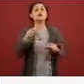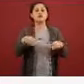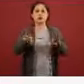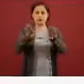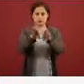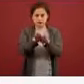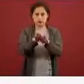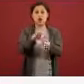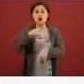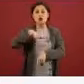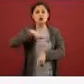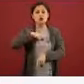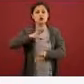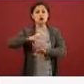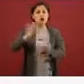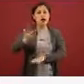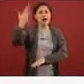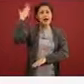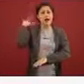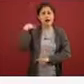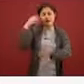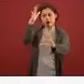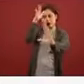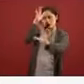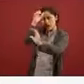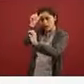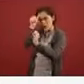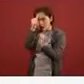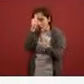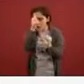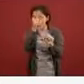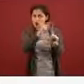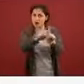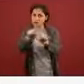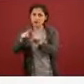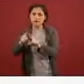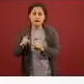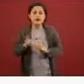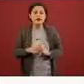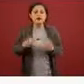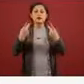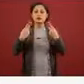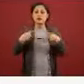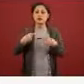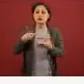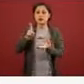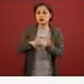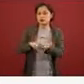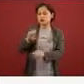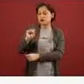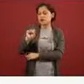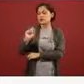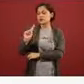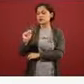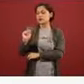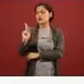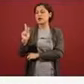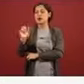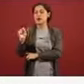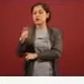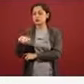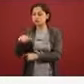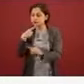actividades esenciales que el propio acuerdo de la Secretaría de Salud indica que no deben